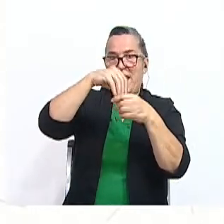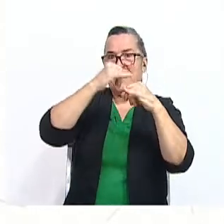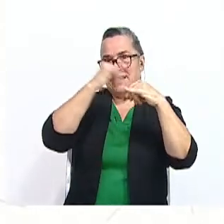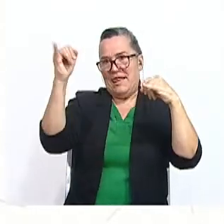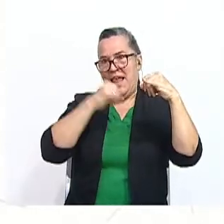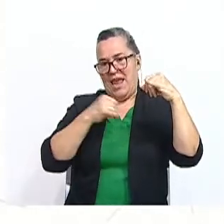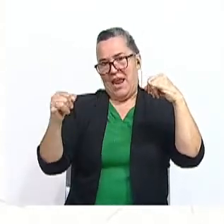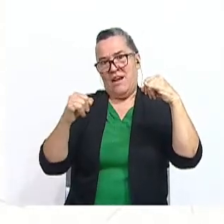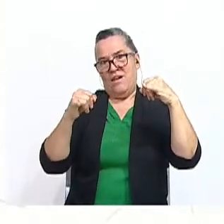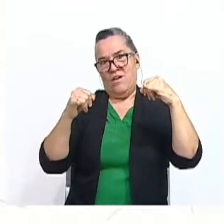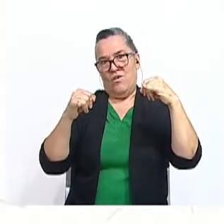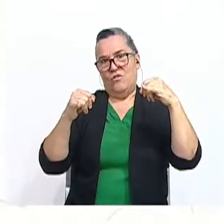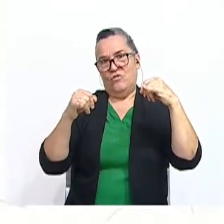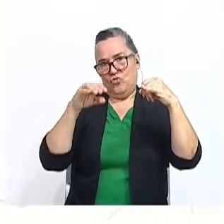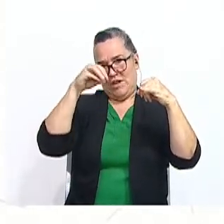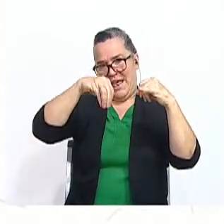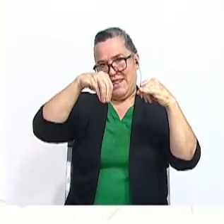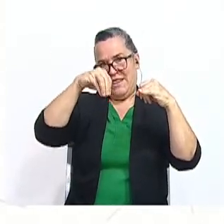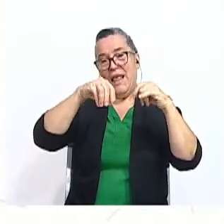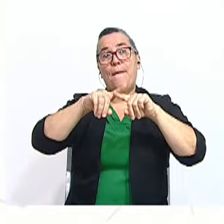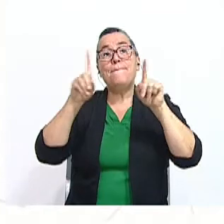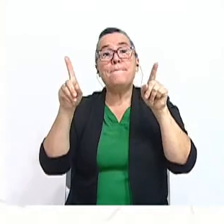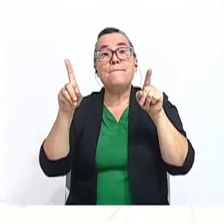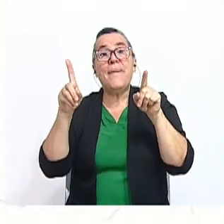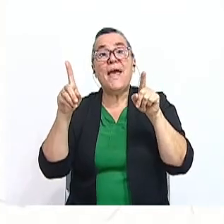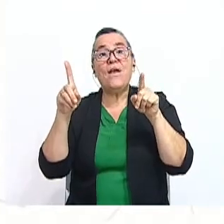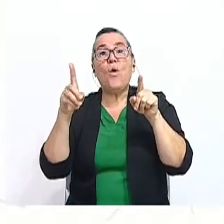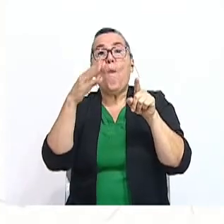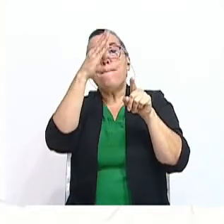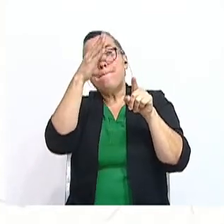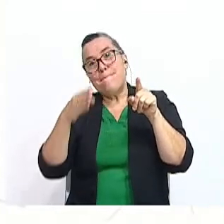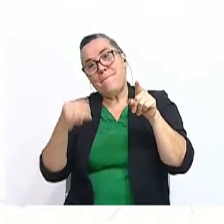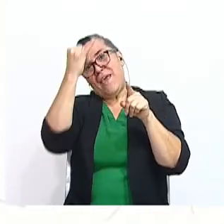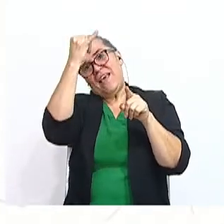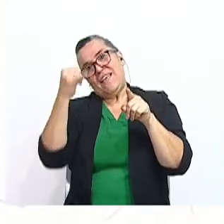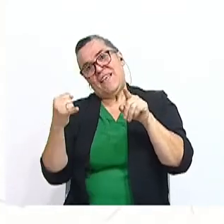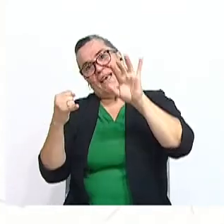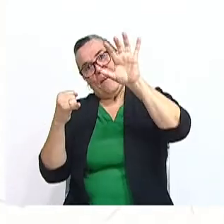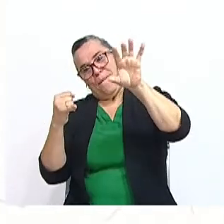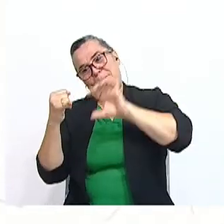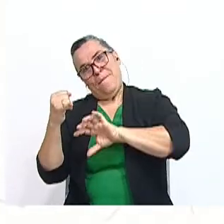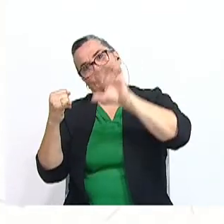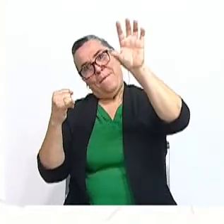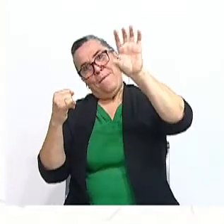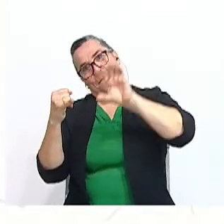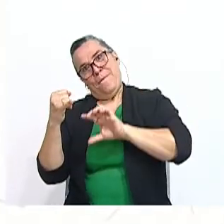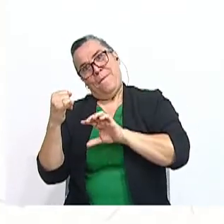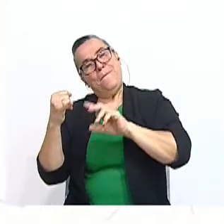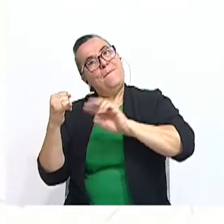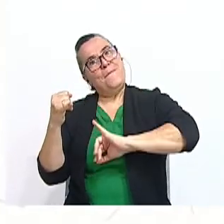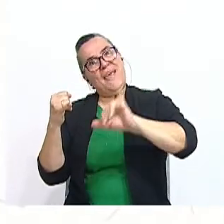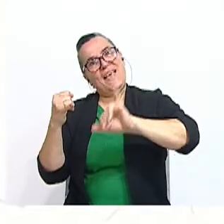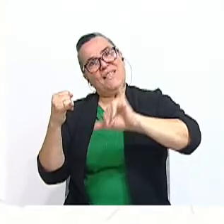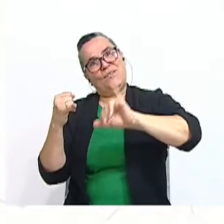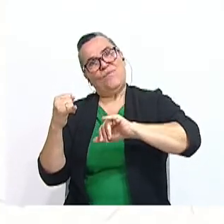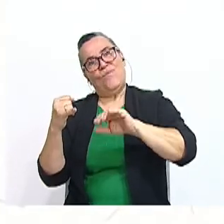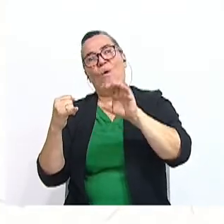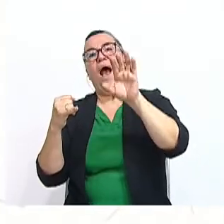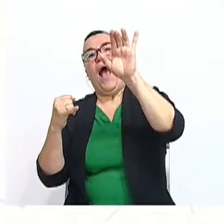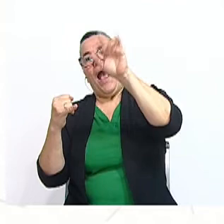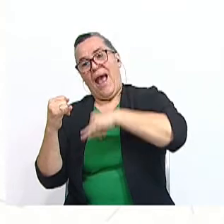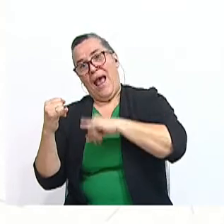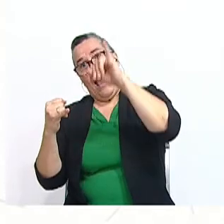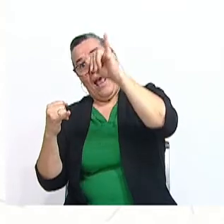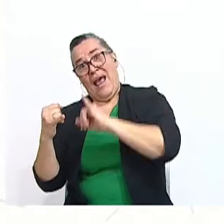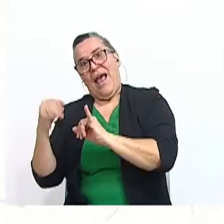lo que son las rectas paralelas, pero al mismo lado de lo que es la recta transversal. Entonces, ya que lo